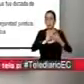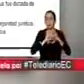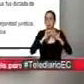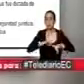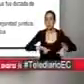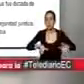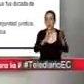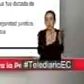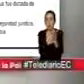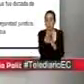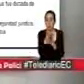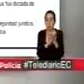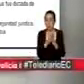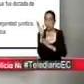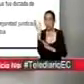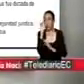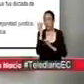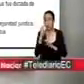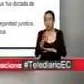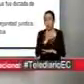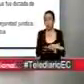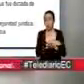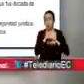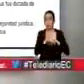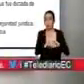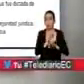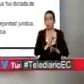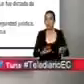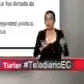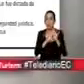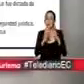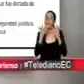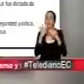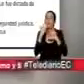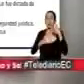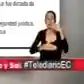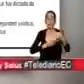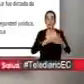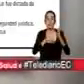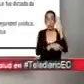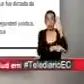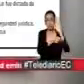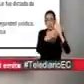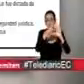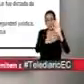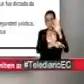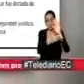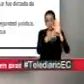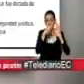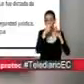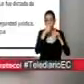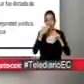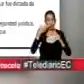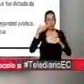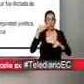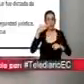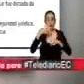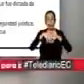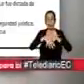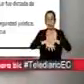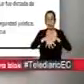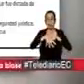de servicios ocurrida el pasado 7 de octubre de 2019 en el sistema de oleoducto transecuatoriano en el contexto de la